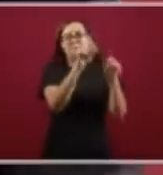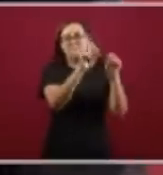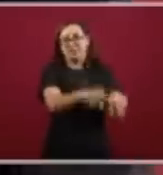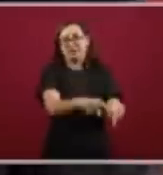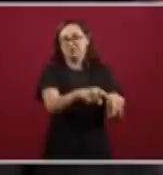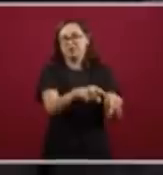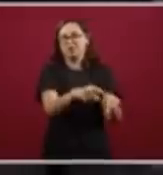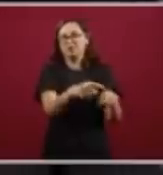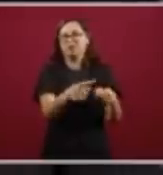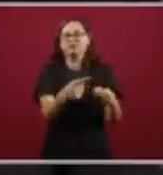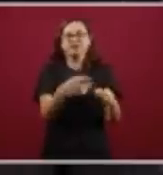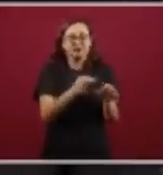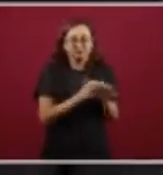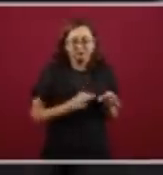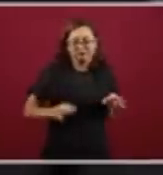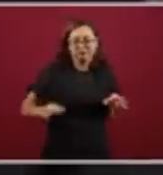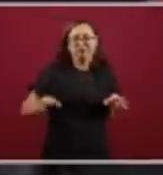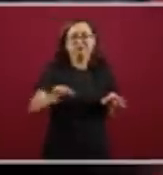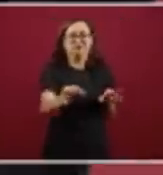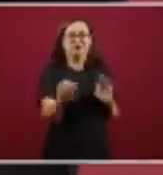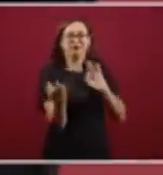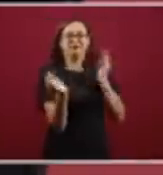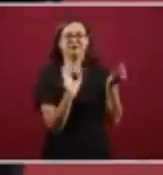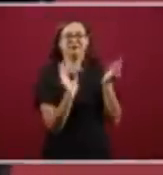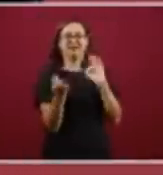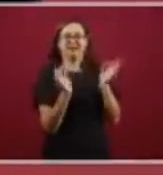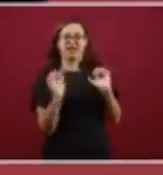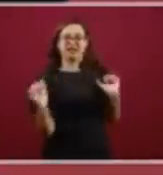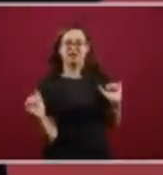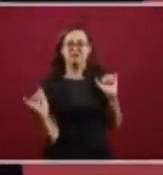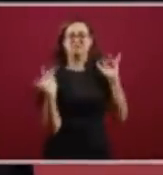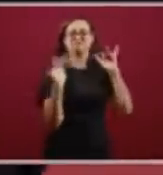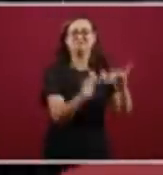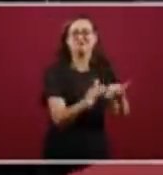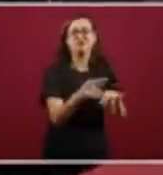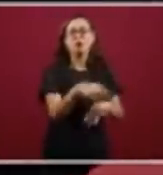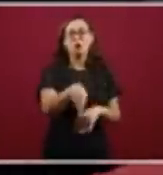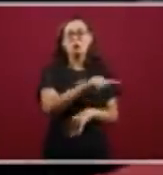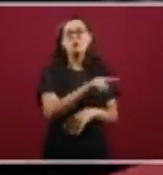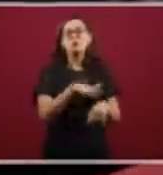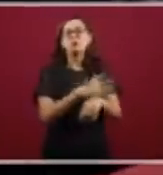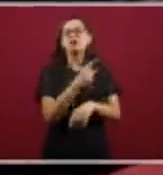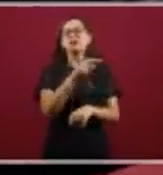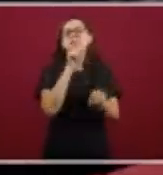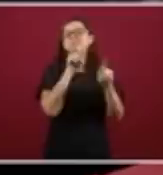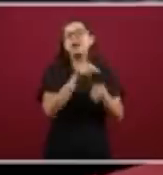esté el banco y ahí está la representación del gobierno.